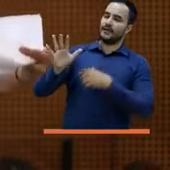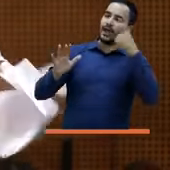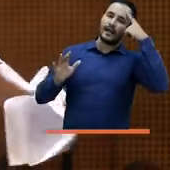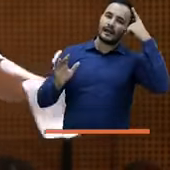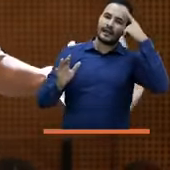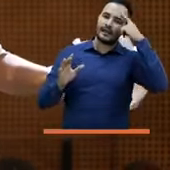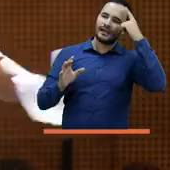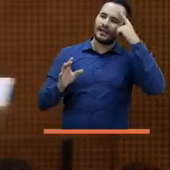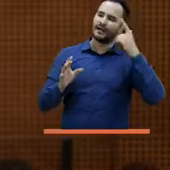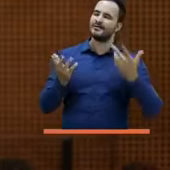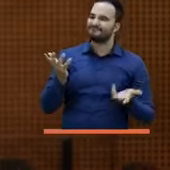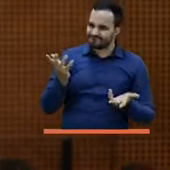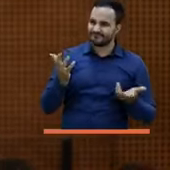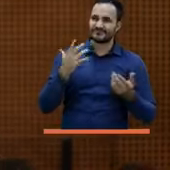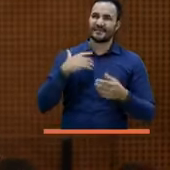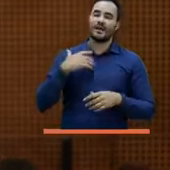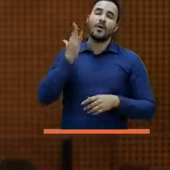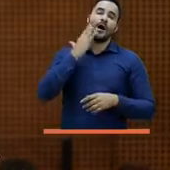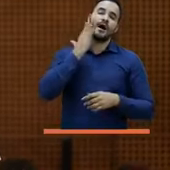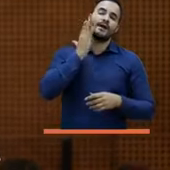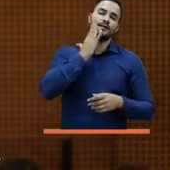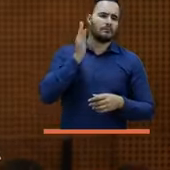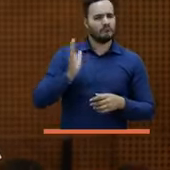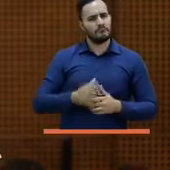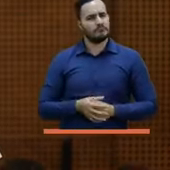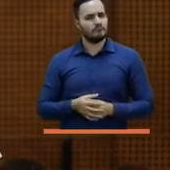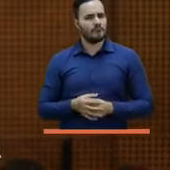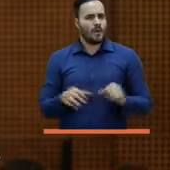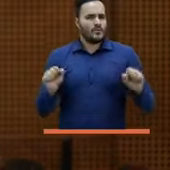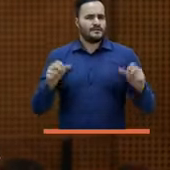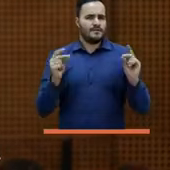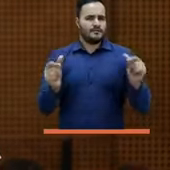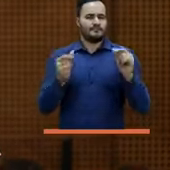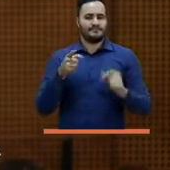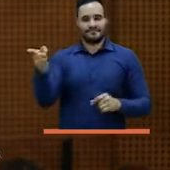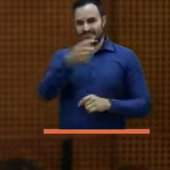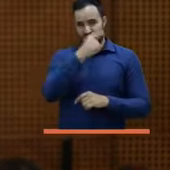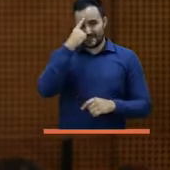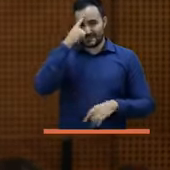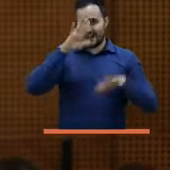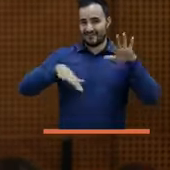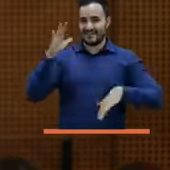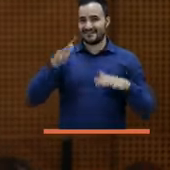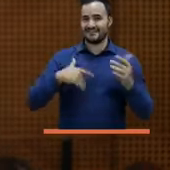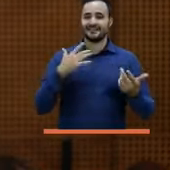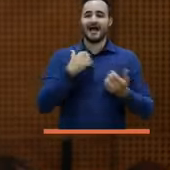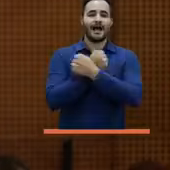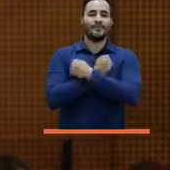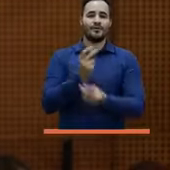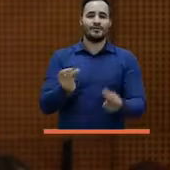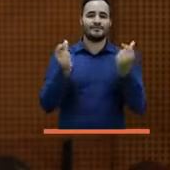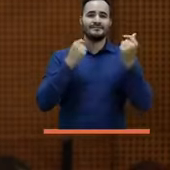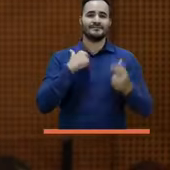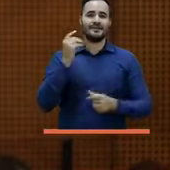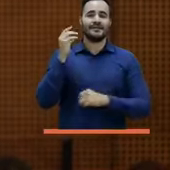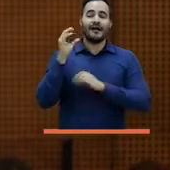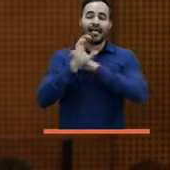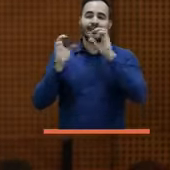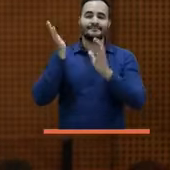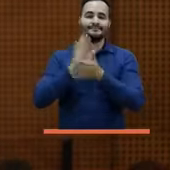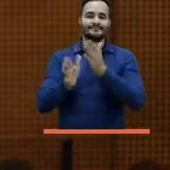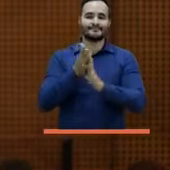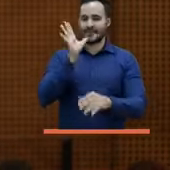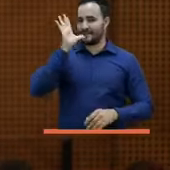que las cosas pueden ser a largo plazo entonces si ustedes han pensado en el amor efímero un mesecito me parches a un cierto como entonces